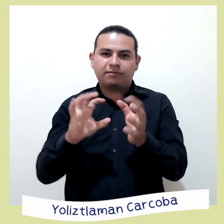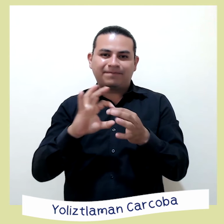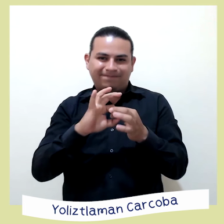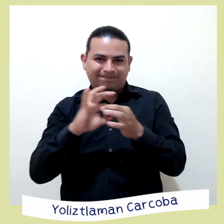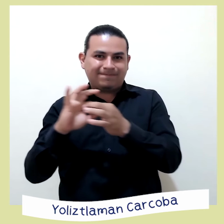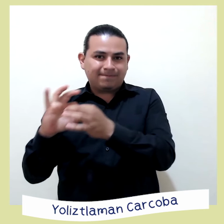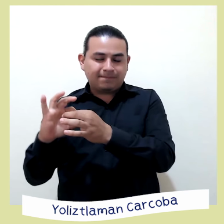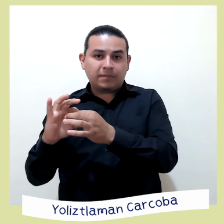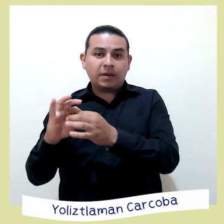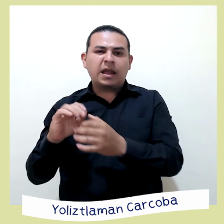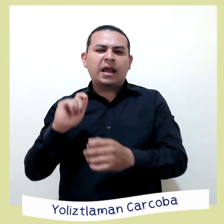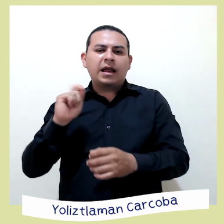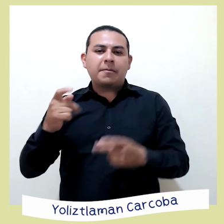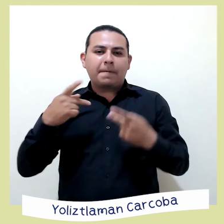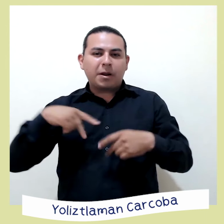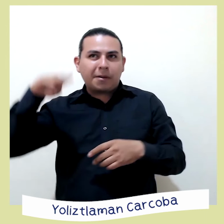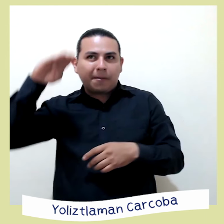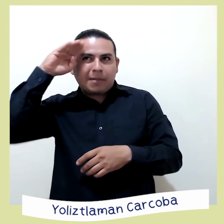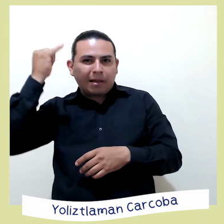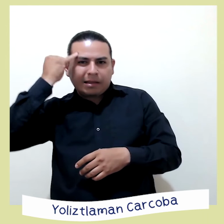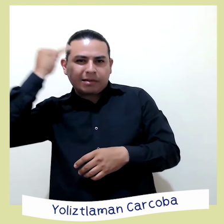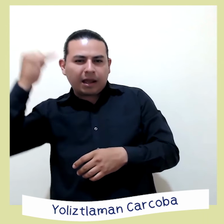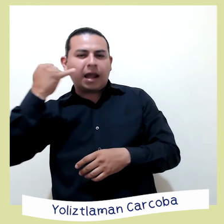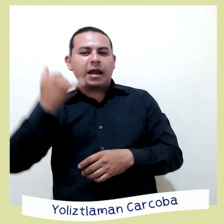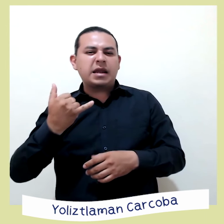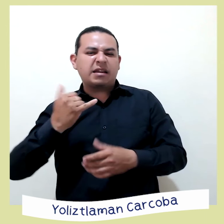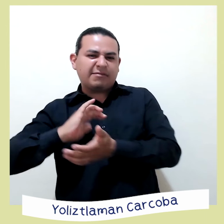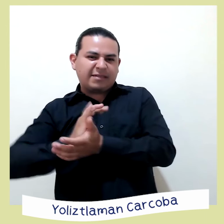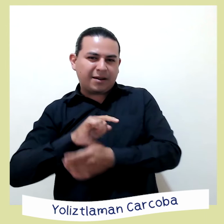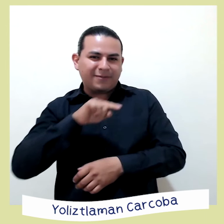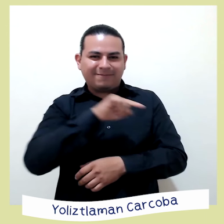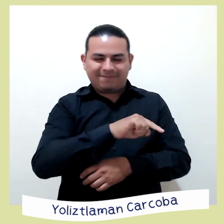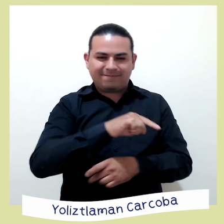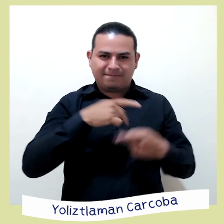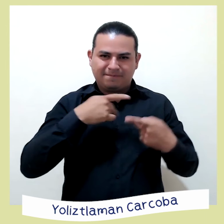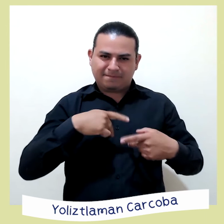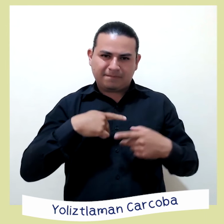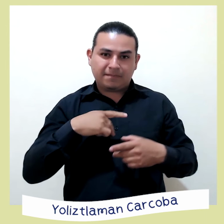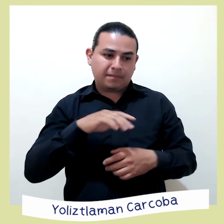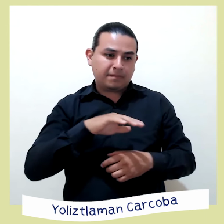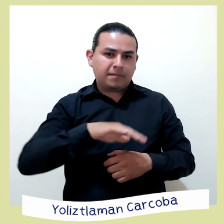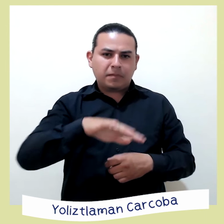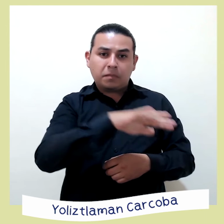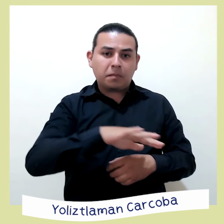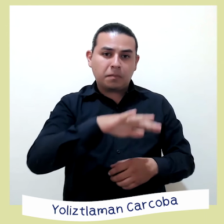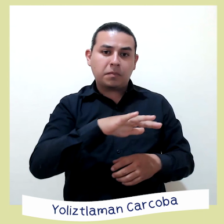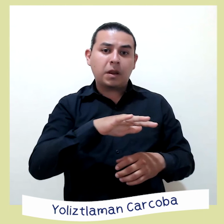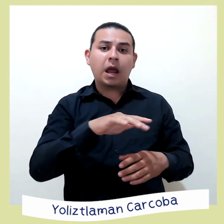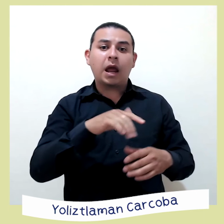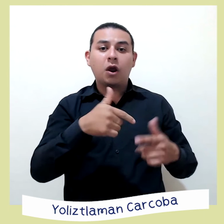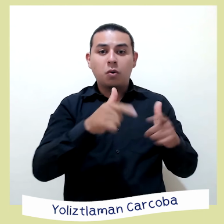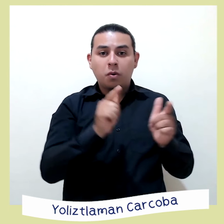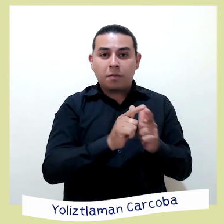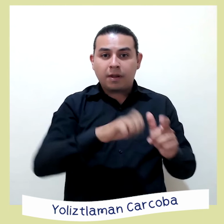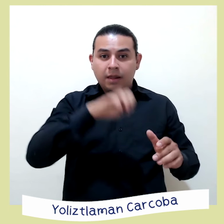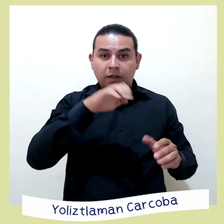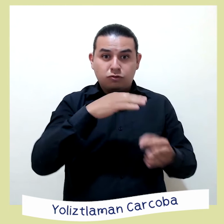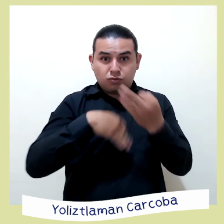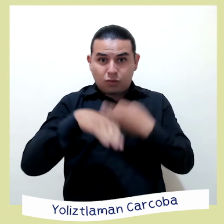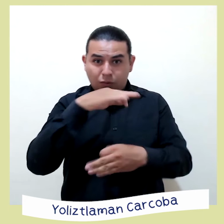porque no se restringe a las personas mayores. Tiene que ver con los estereotipos,